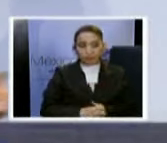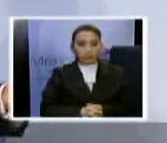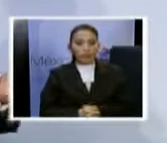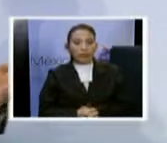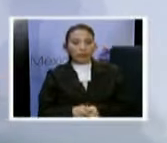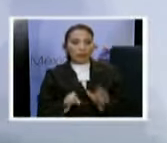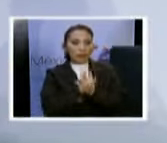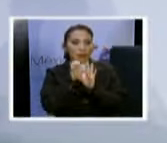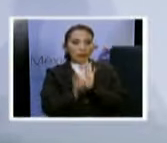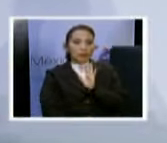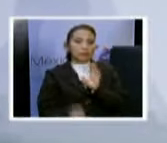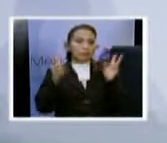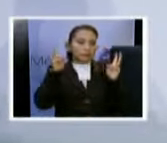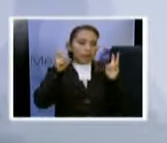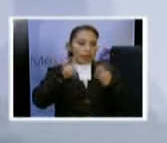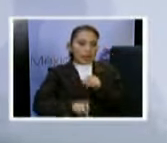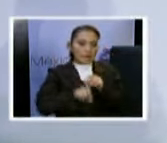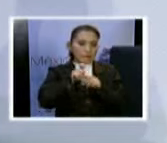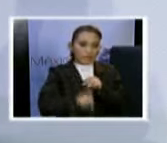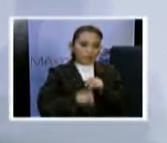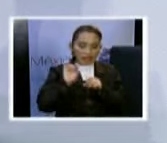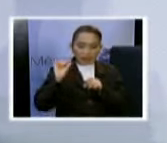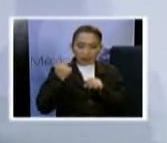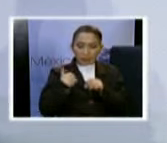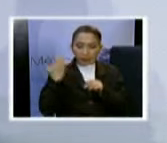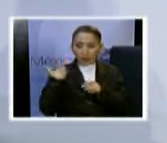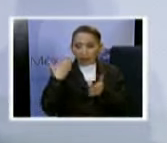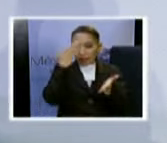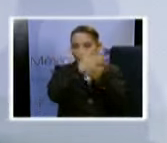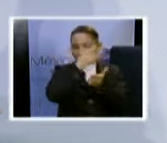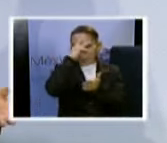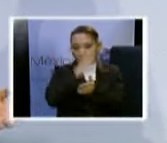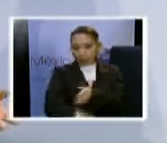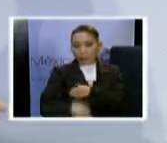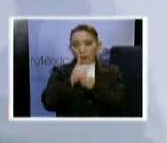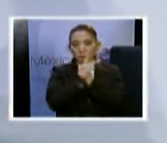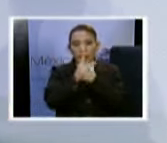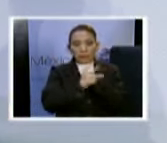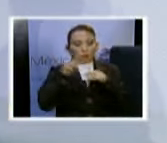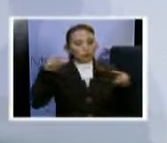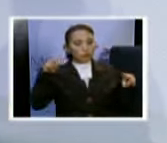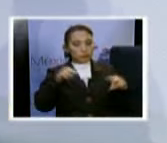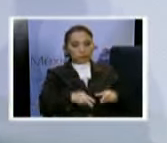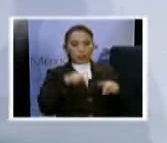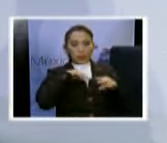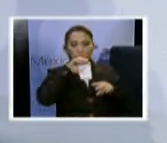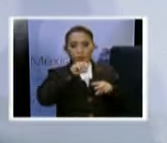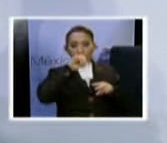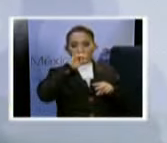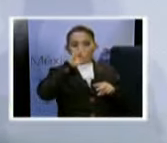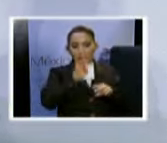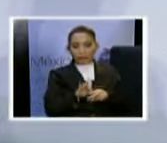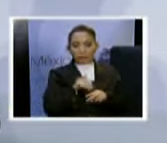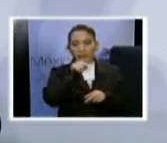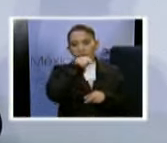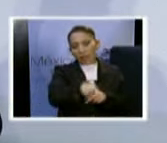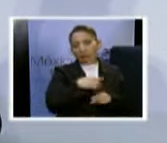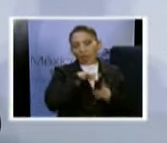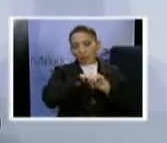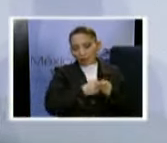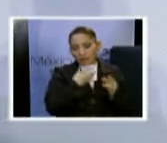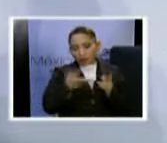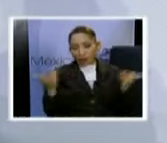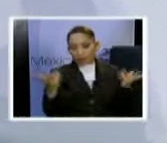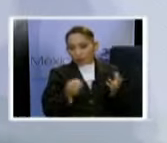Por ejemplo, en el caso de Quebec, el reciente ingreso de México como país observador de la OIF ha comenzado a